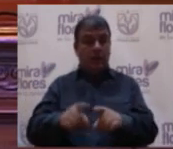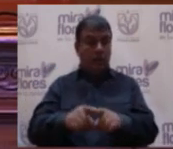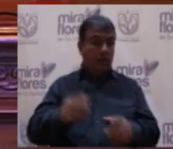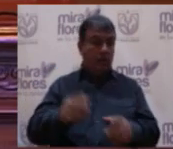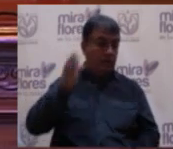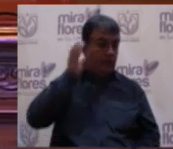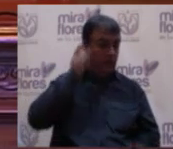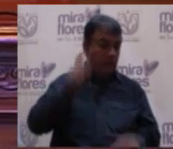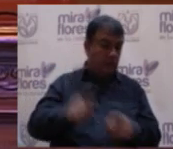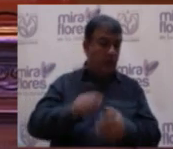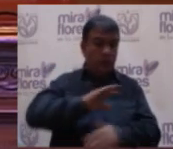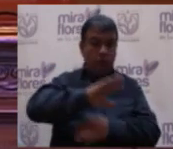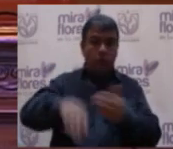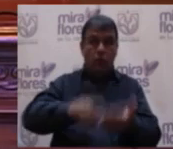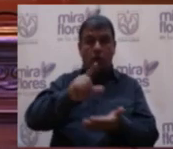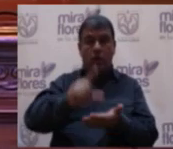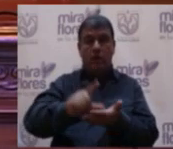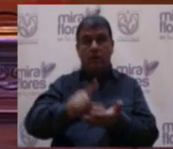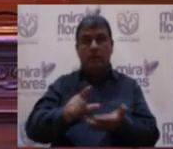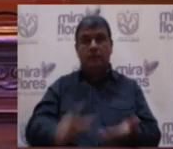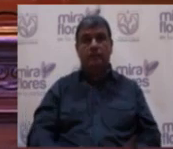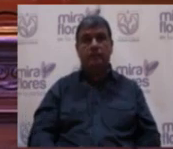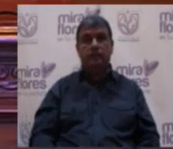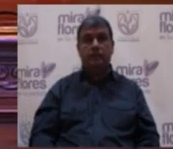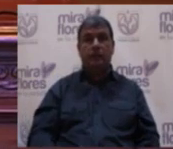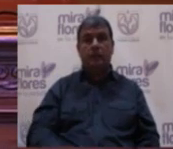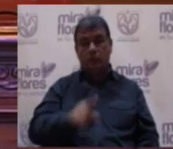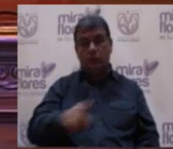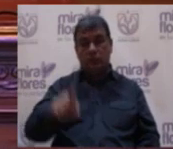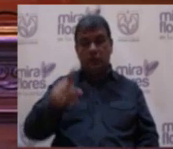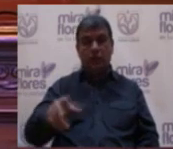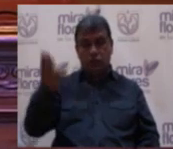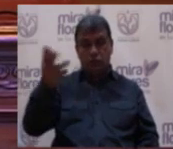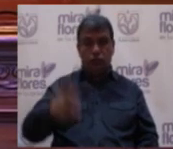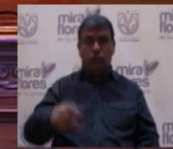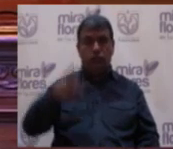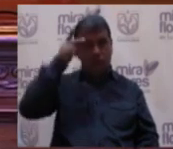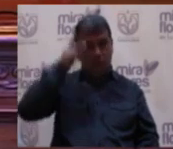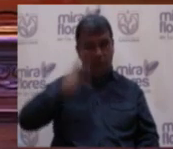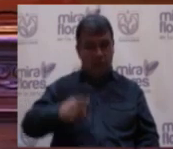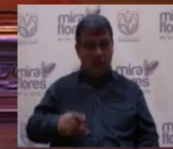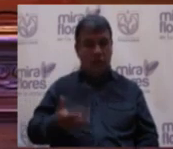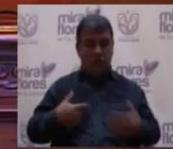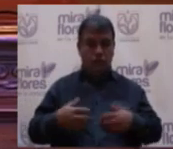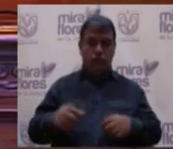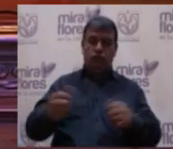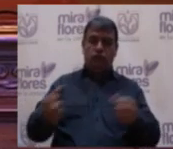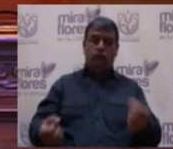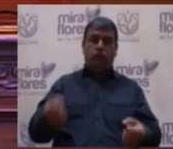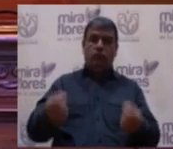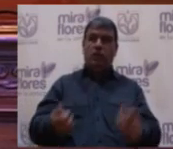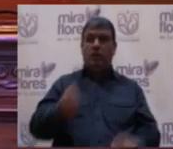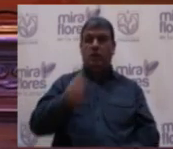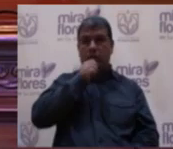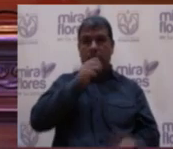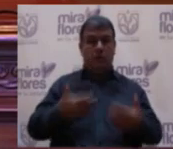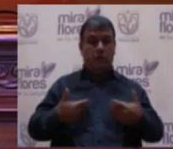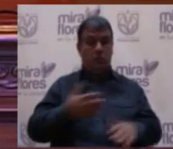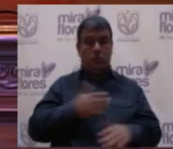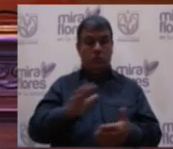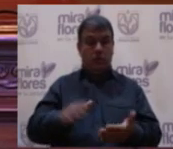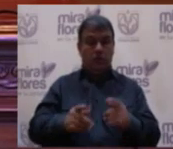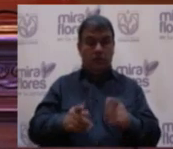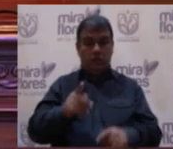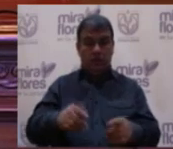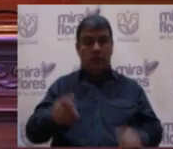y de todo Lima. Usted es un privilegiado y viene con su vehículo particular, pero no toda la gente